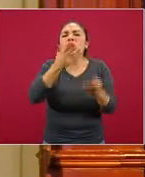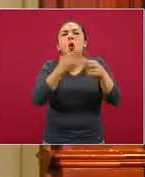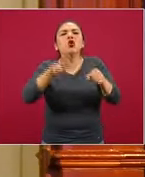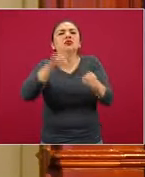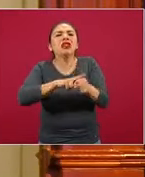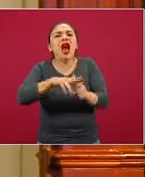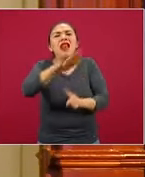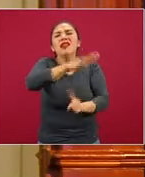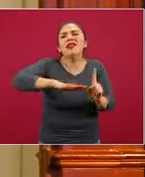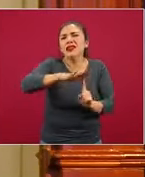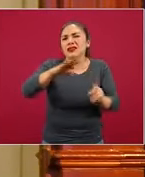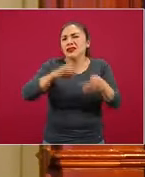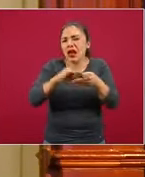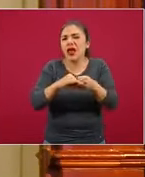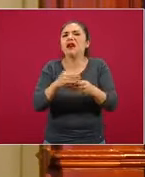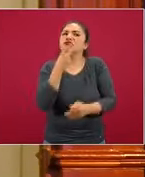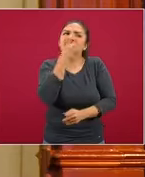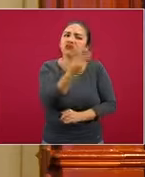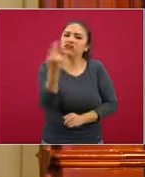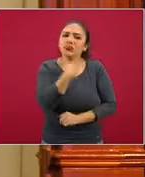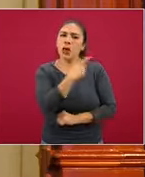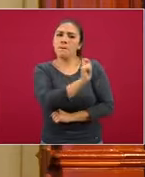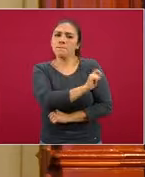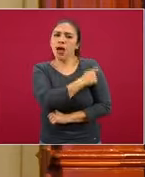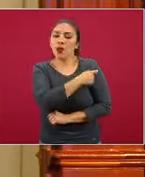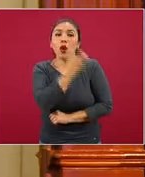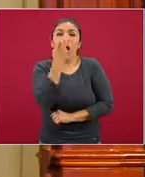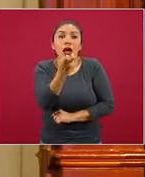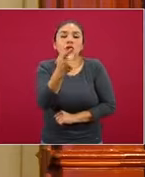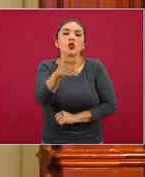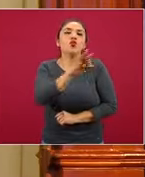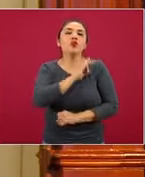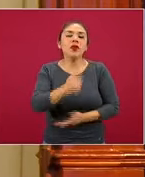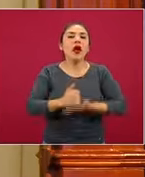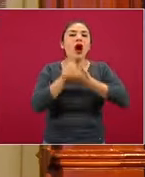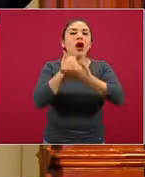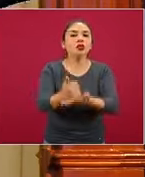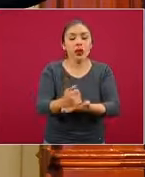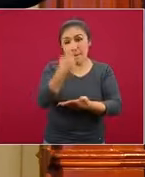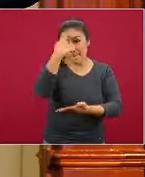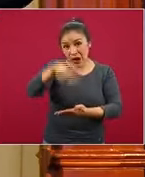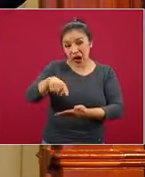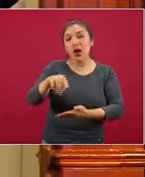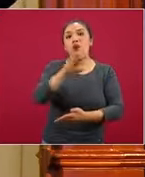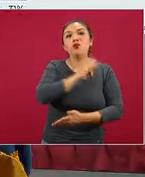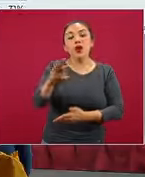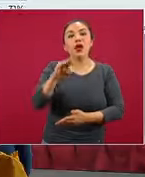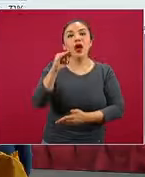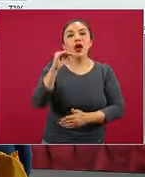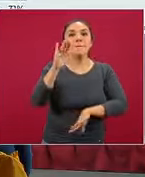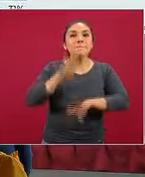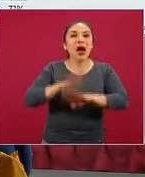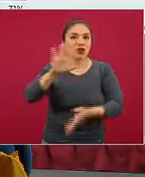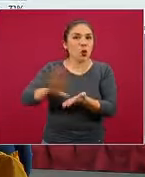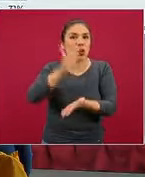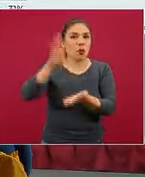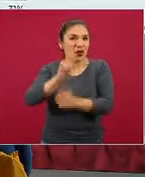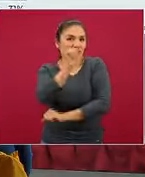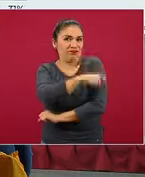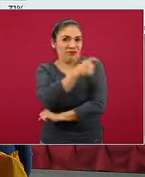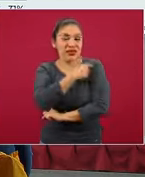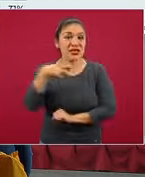en sus unidades de medicina familiar, y de esa manera estarían contribuyendo no solamente a poder avanzar y cubrir en su momento